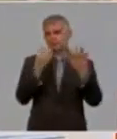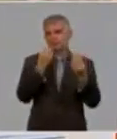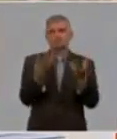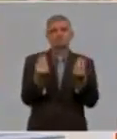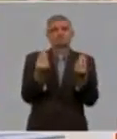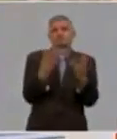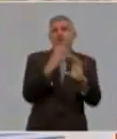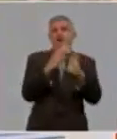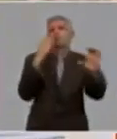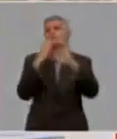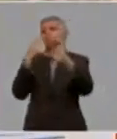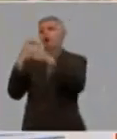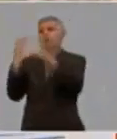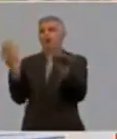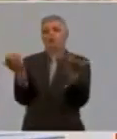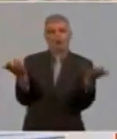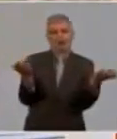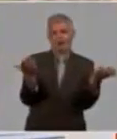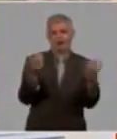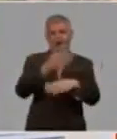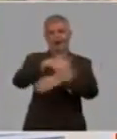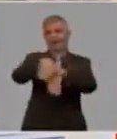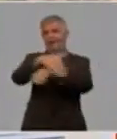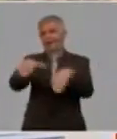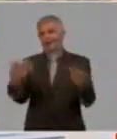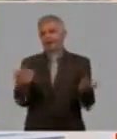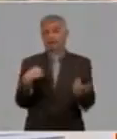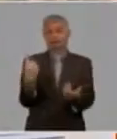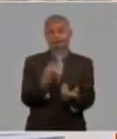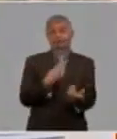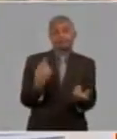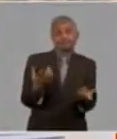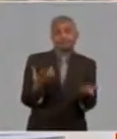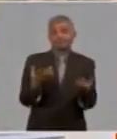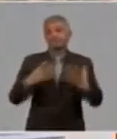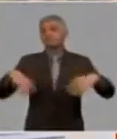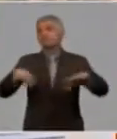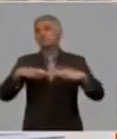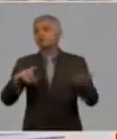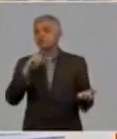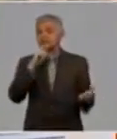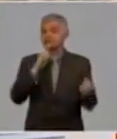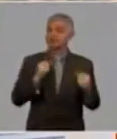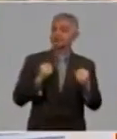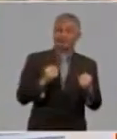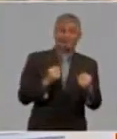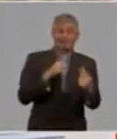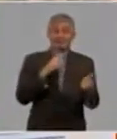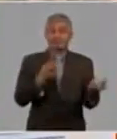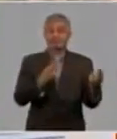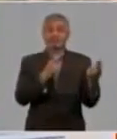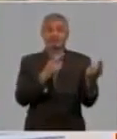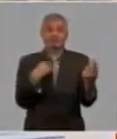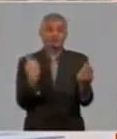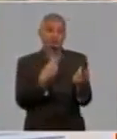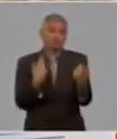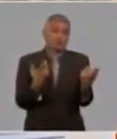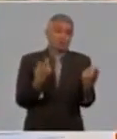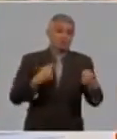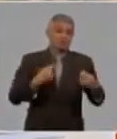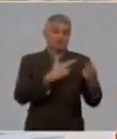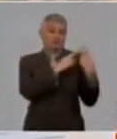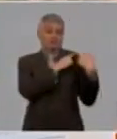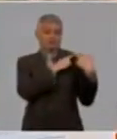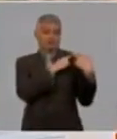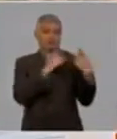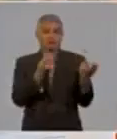transportación. O sea que nosotros nos movemos en un ambiente de mucha tensión y de mucha responsabilidad para garantizar que la incorporación